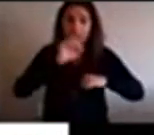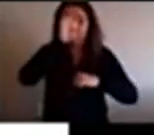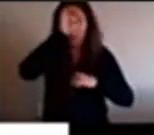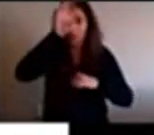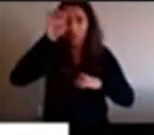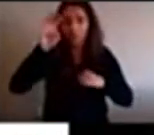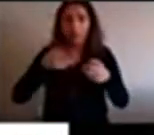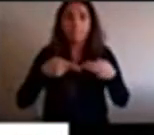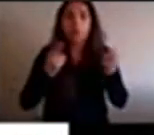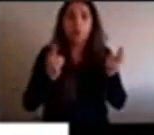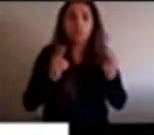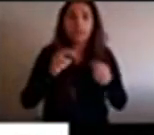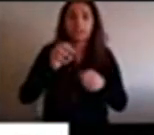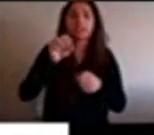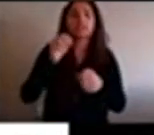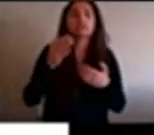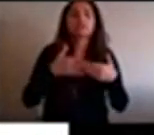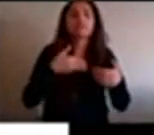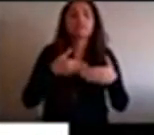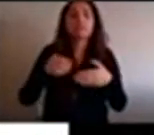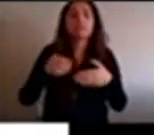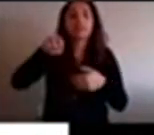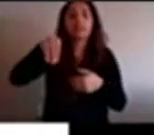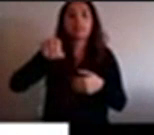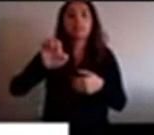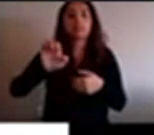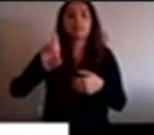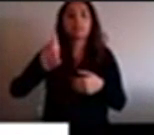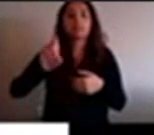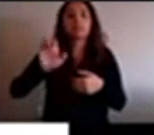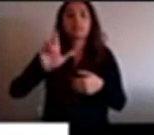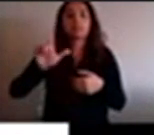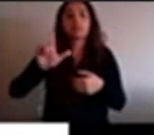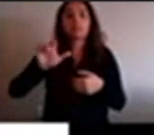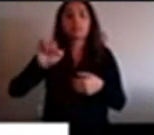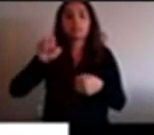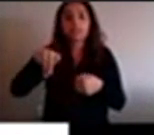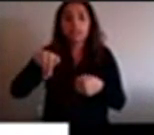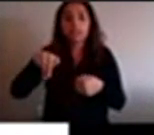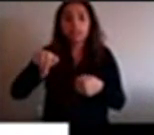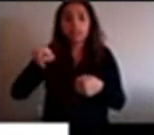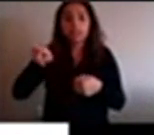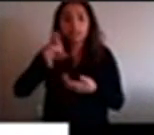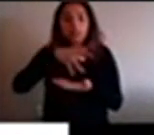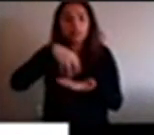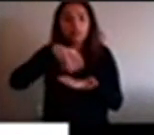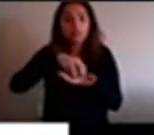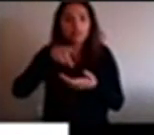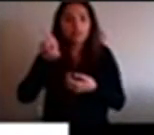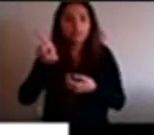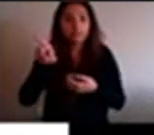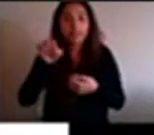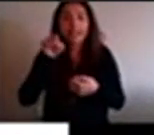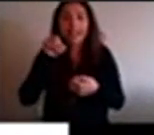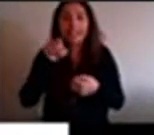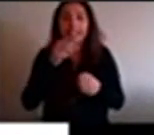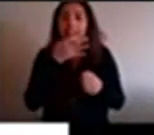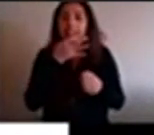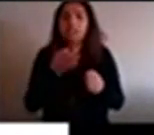una convocatoria para contratar personas con discapacidad de las distintas profesiones, de todos los cargos